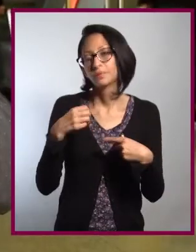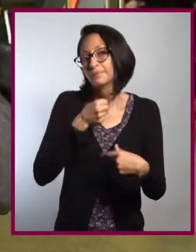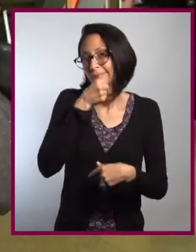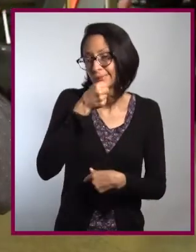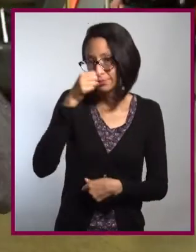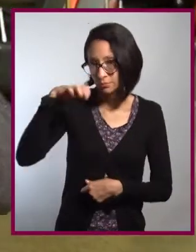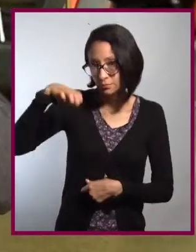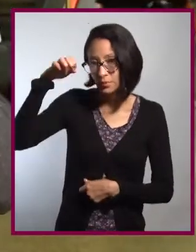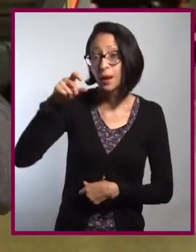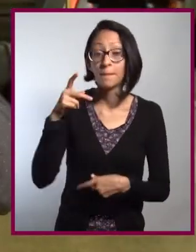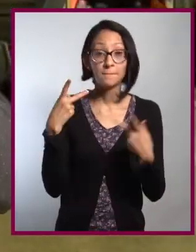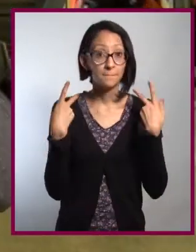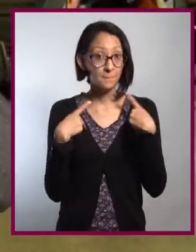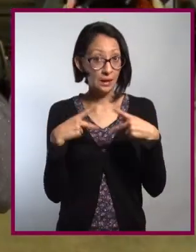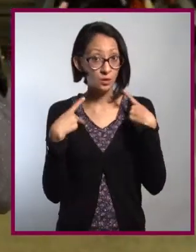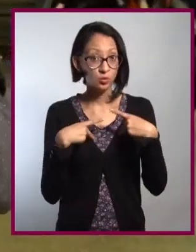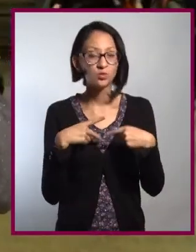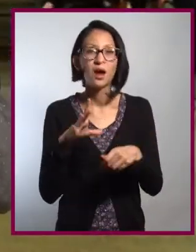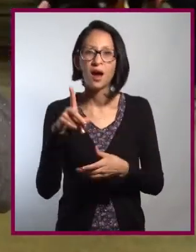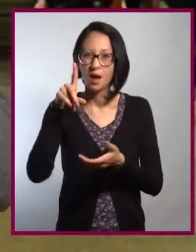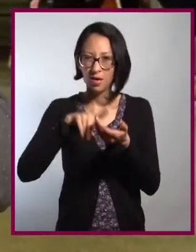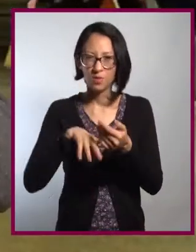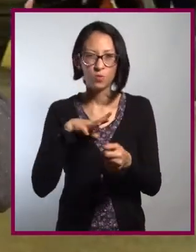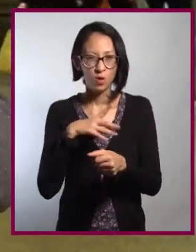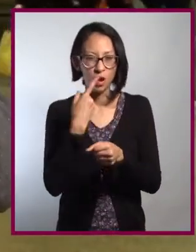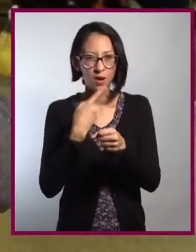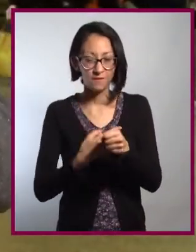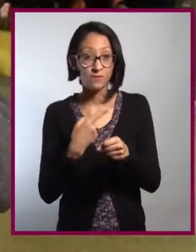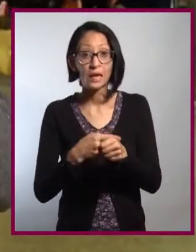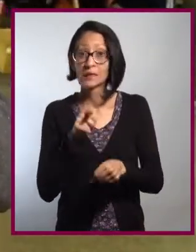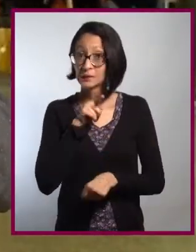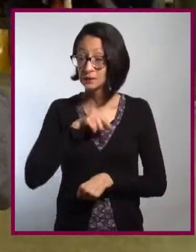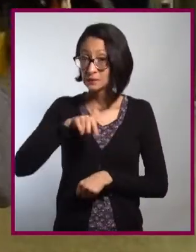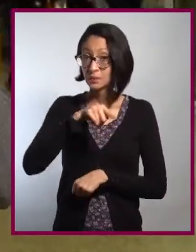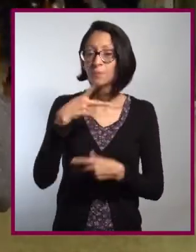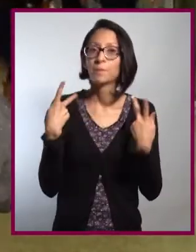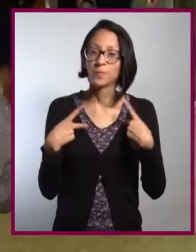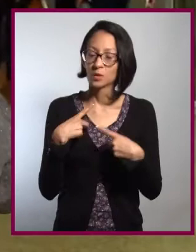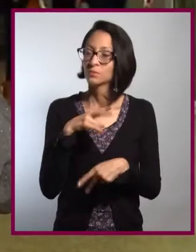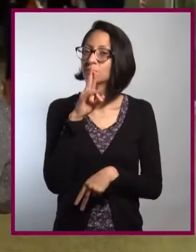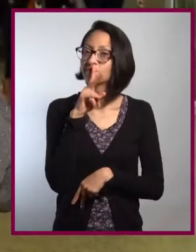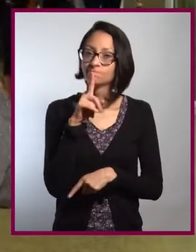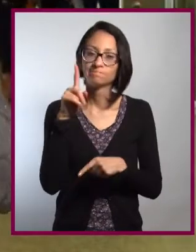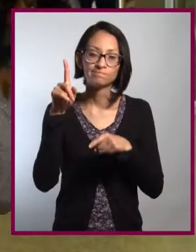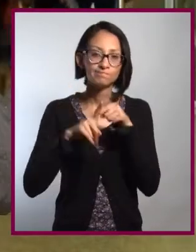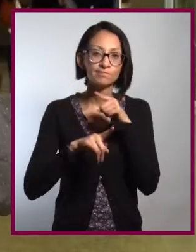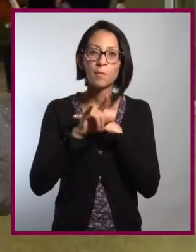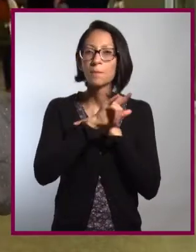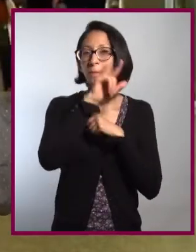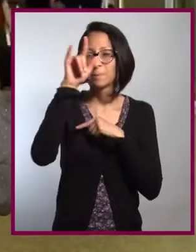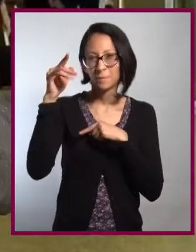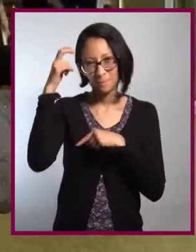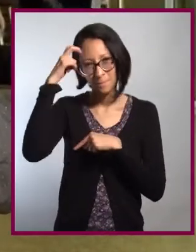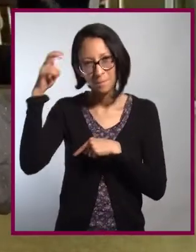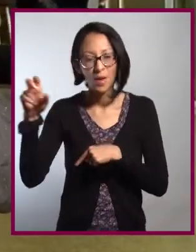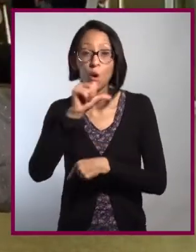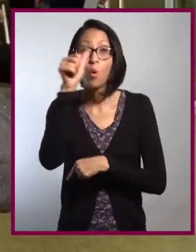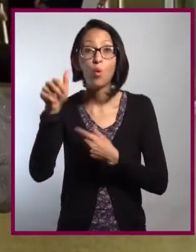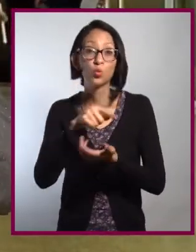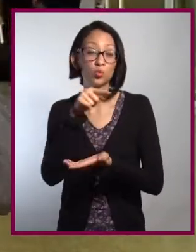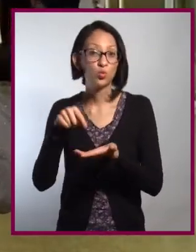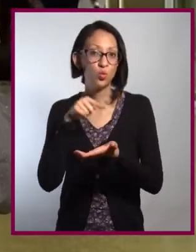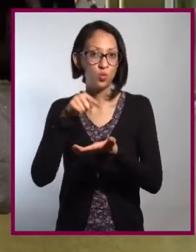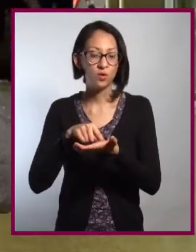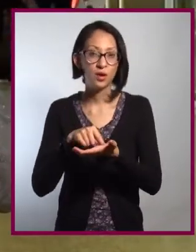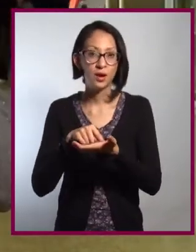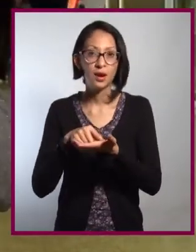con enfermedades crónicas graves, deben aplazar los viajes internacionales, sobre todo a zonas donde